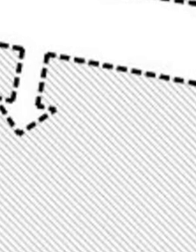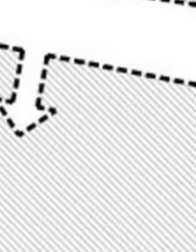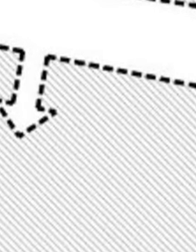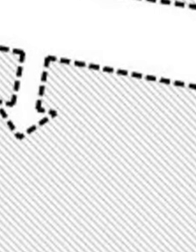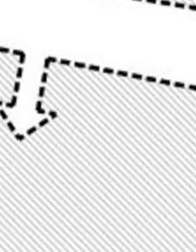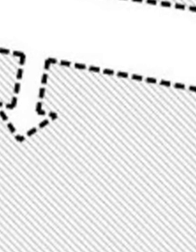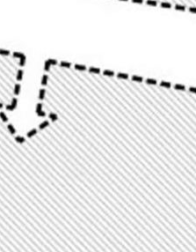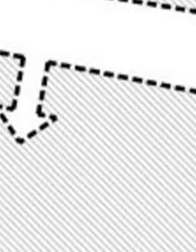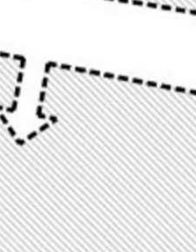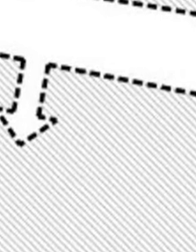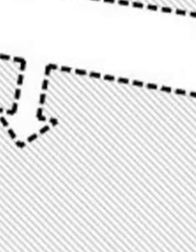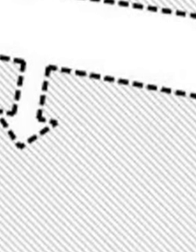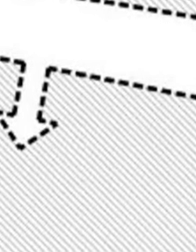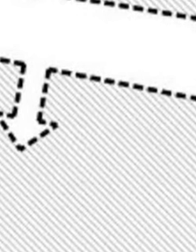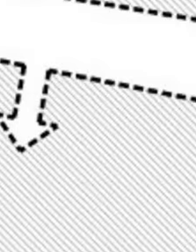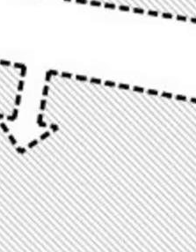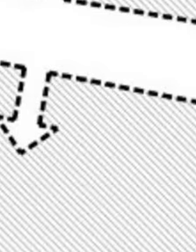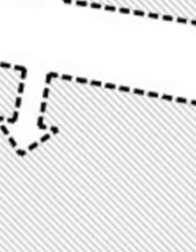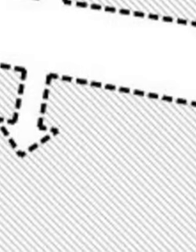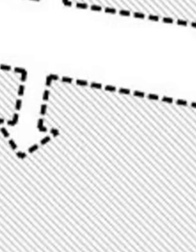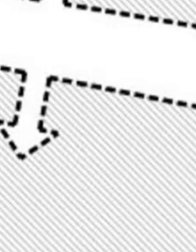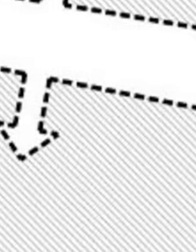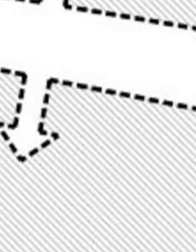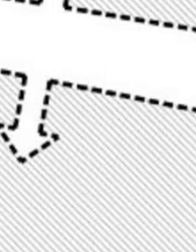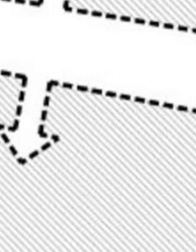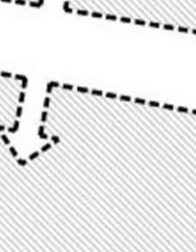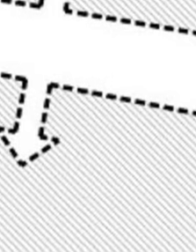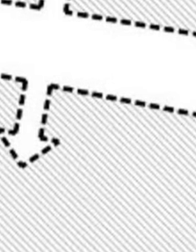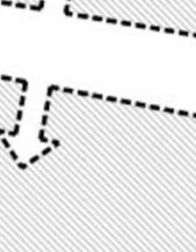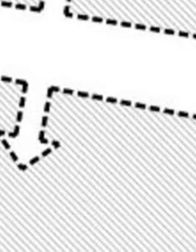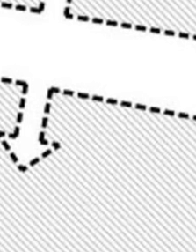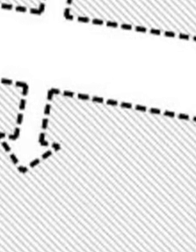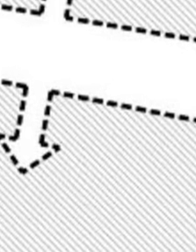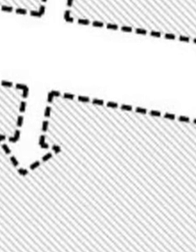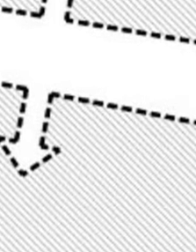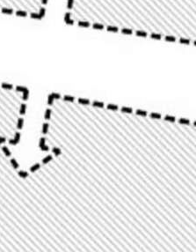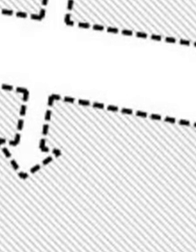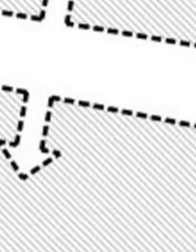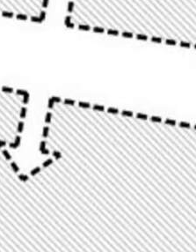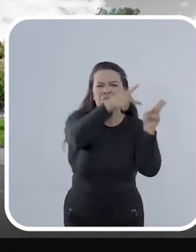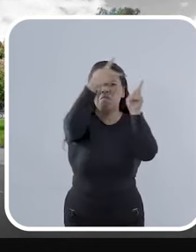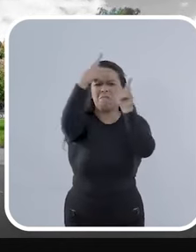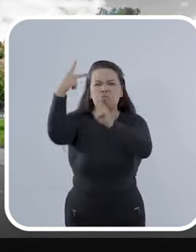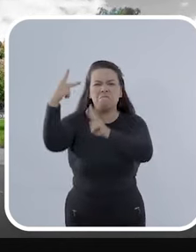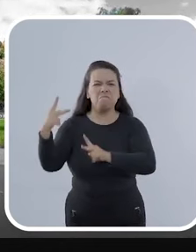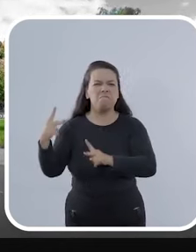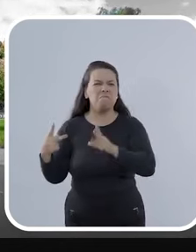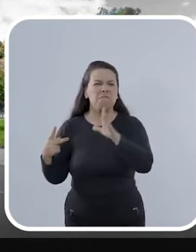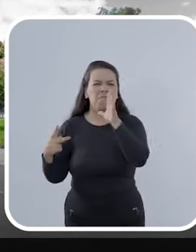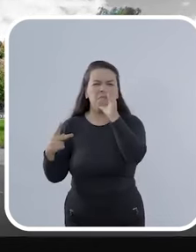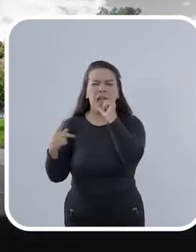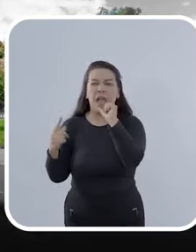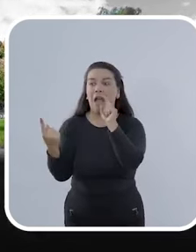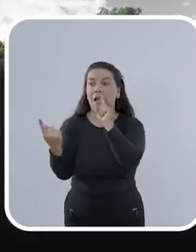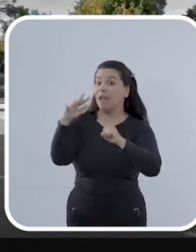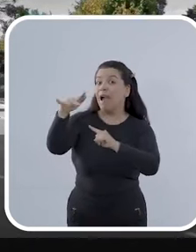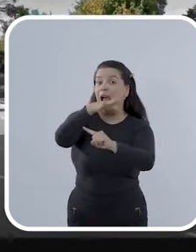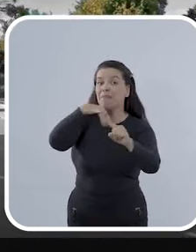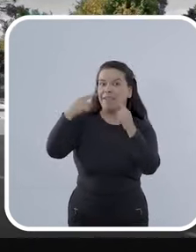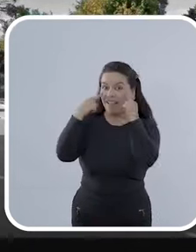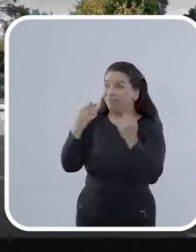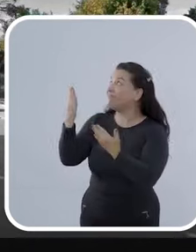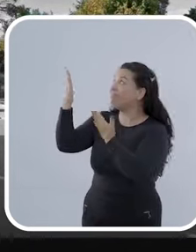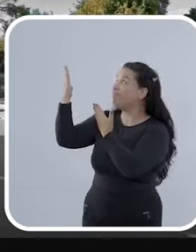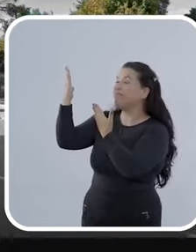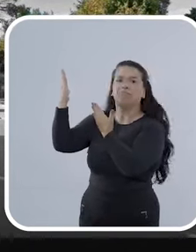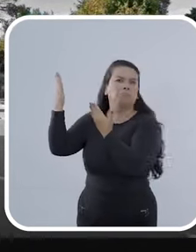nuevas relaciones y transformar los héroes en un nodo de integración y de actividad. Desde el punto de vista ambiental, hay discontinuidad